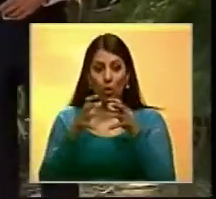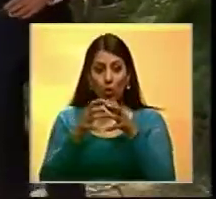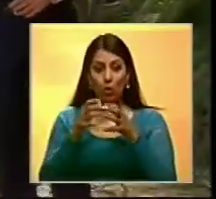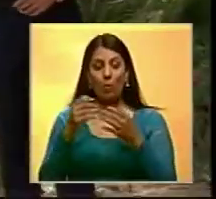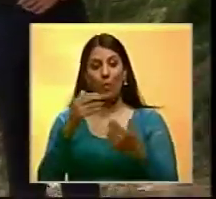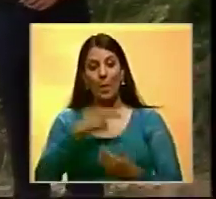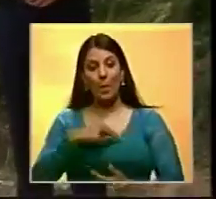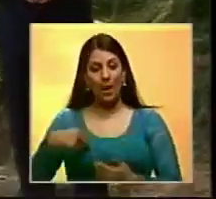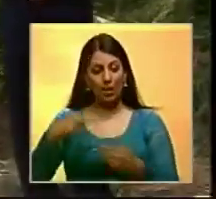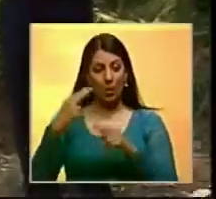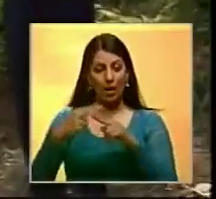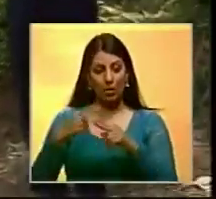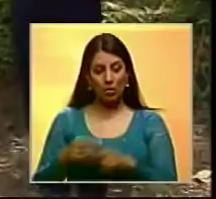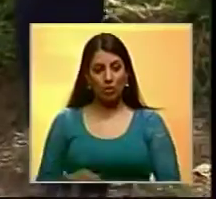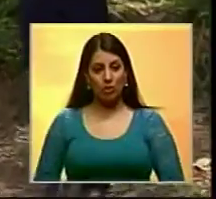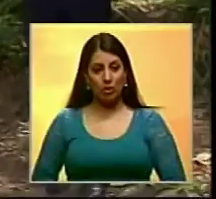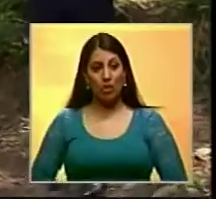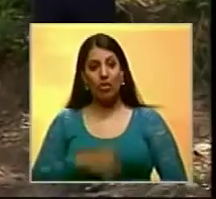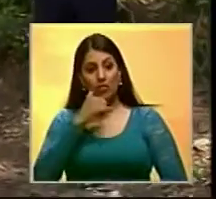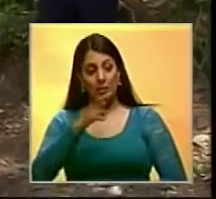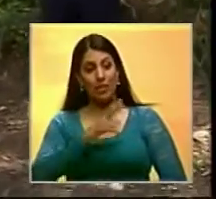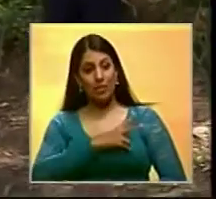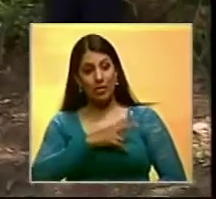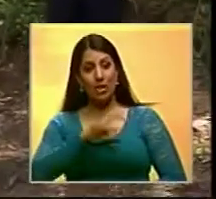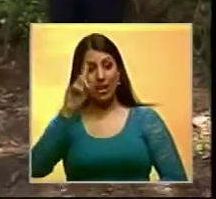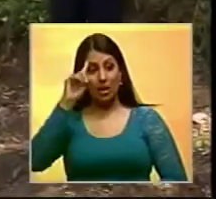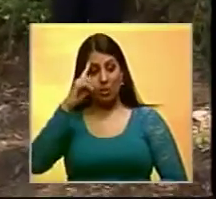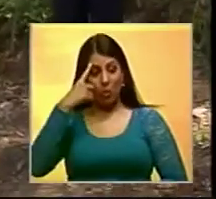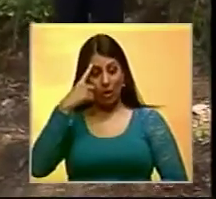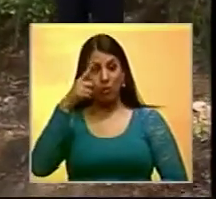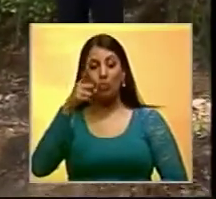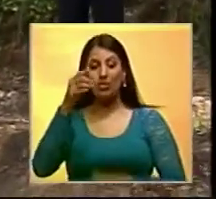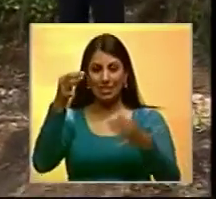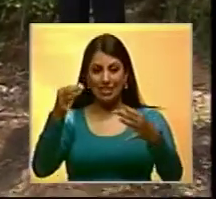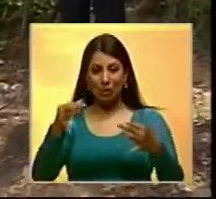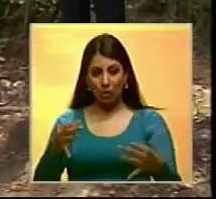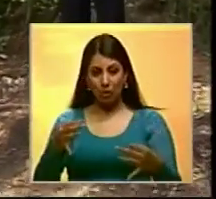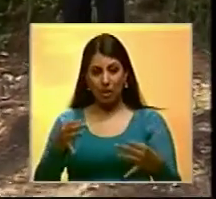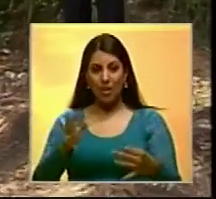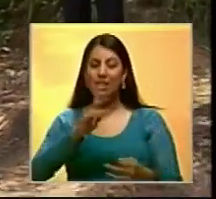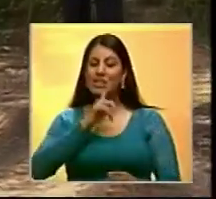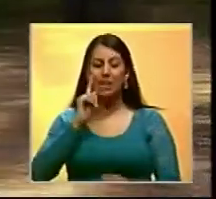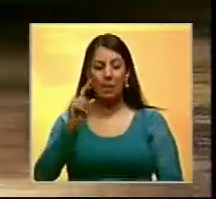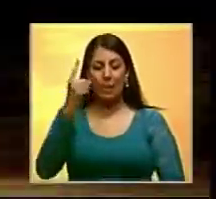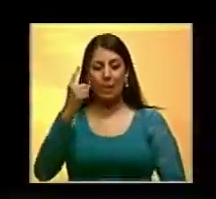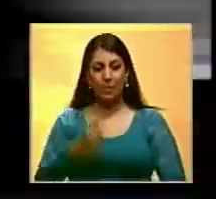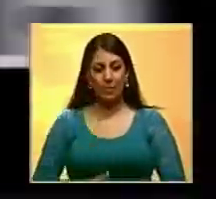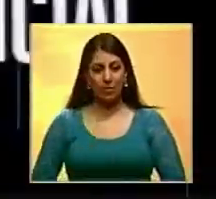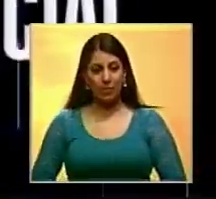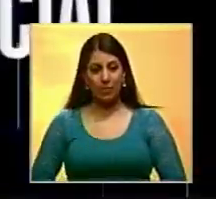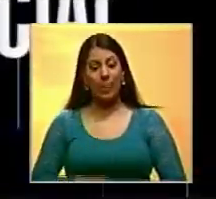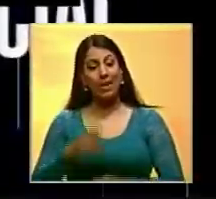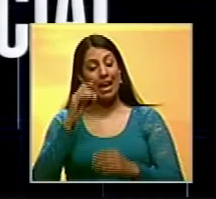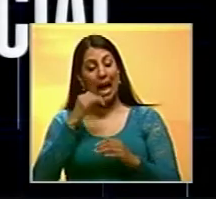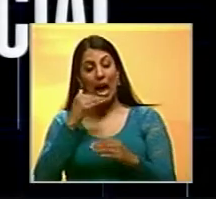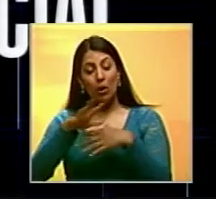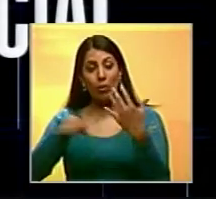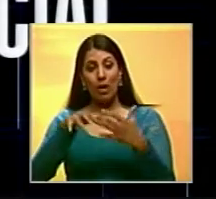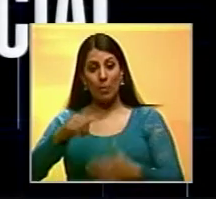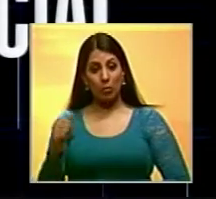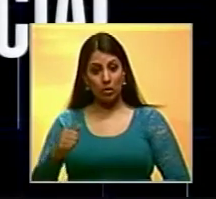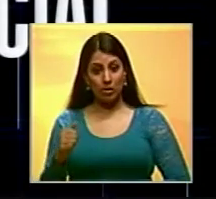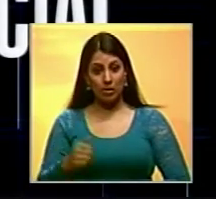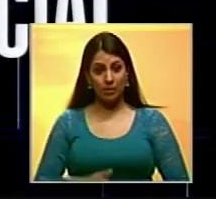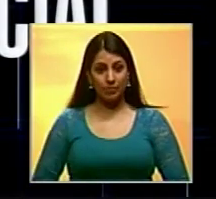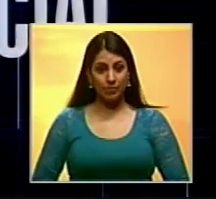a esta peligrosa banda. Noticiero Venevisión te recuerda que tu seguridad es lo primero. En Caso Policial.